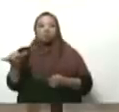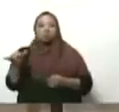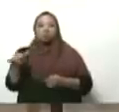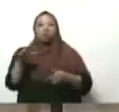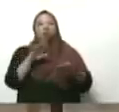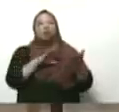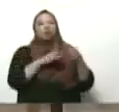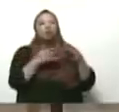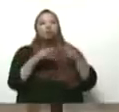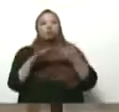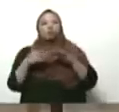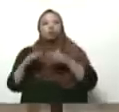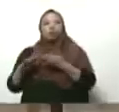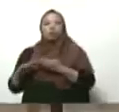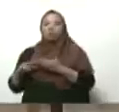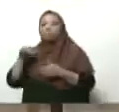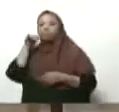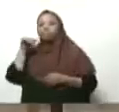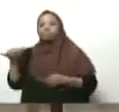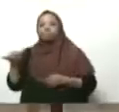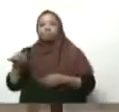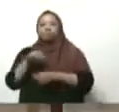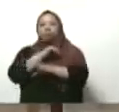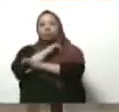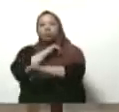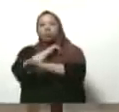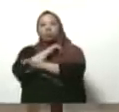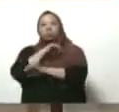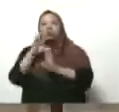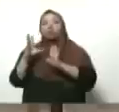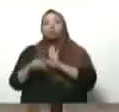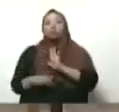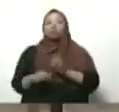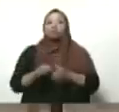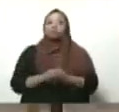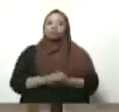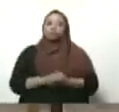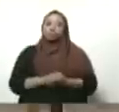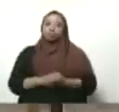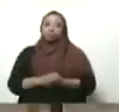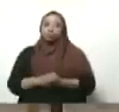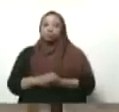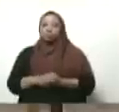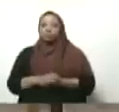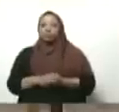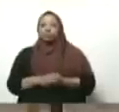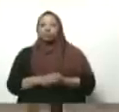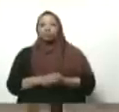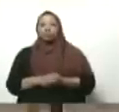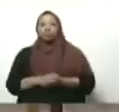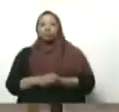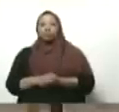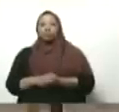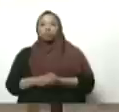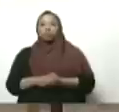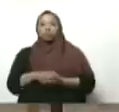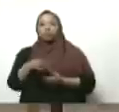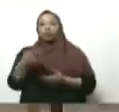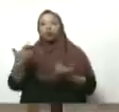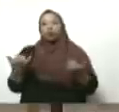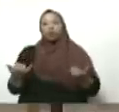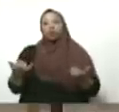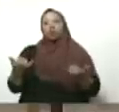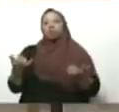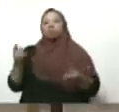comunidad obviamente se trata de un universo vamos a decir así muy selectivo de